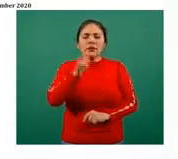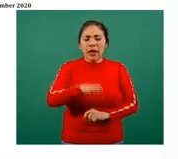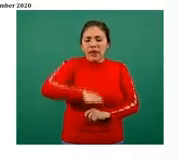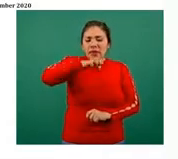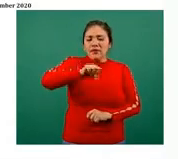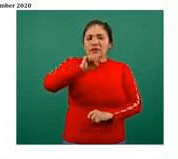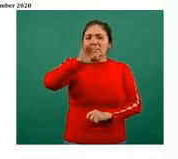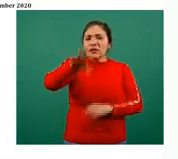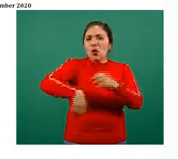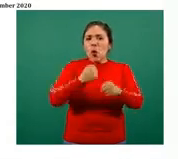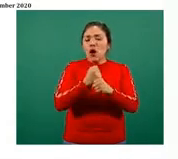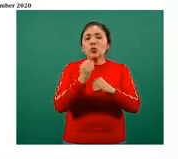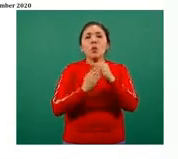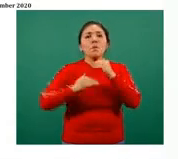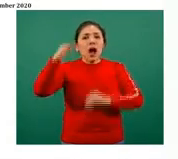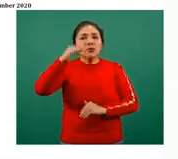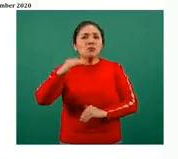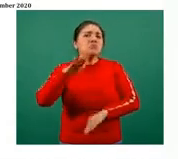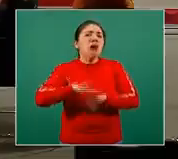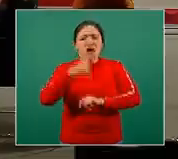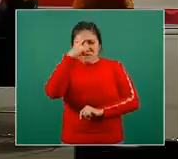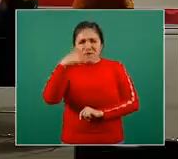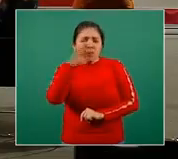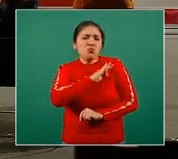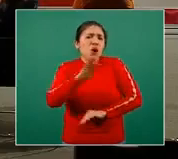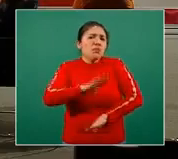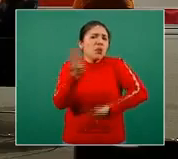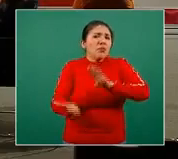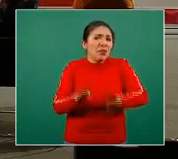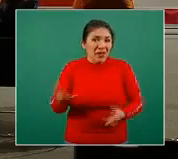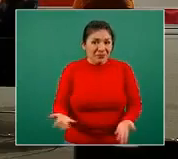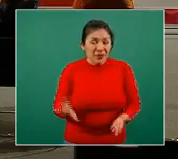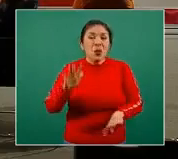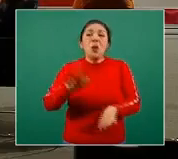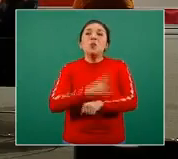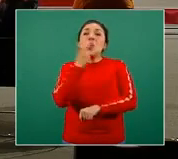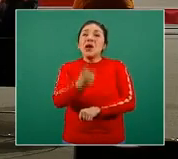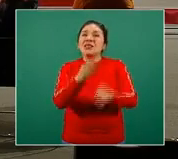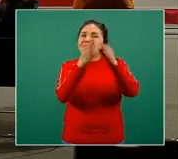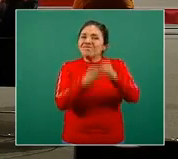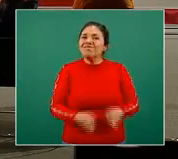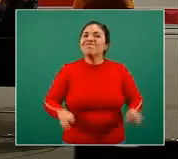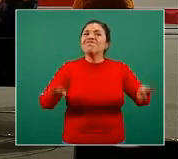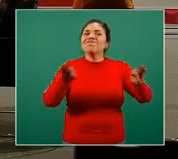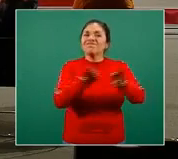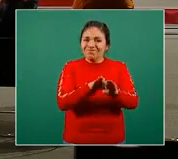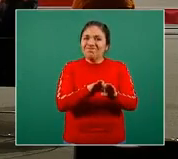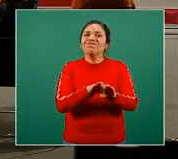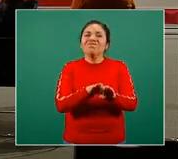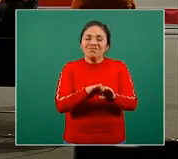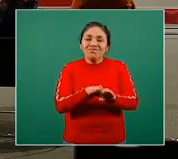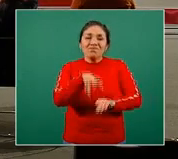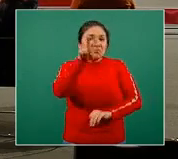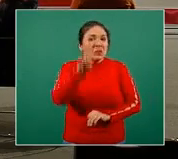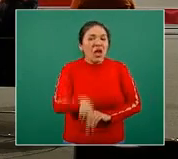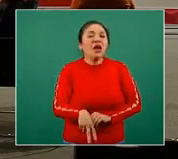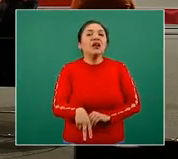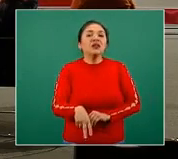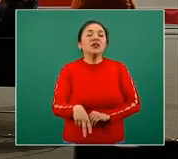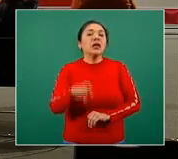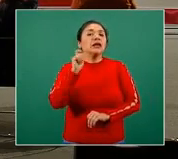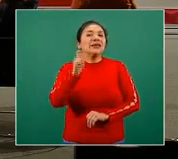65 años o más. Y por lo tanto, es muy importante o en consecuencia que